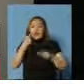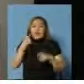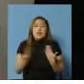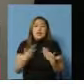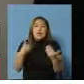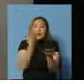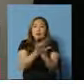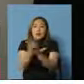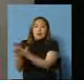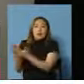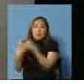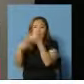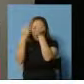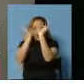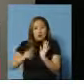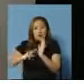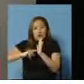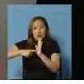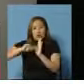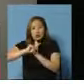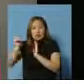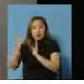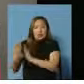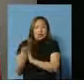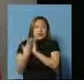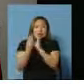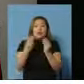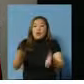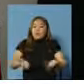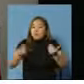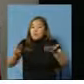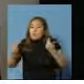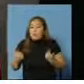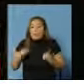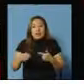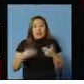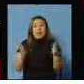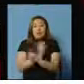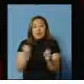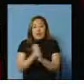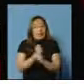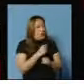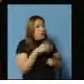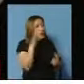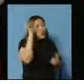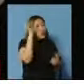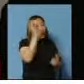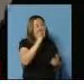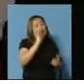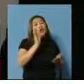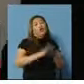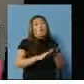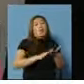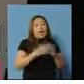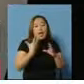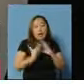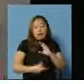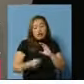que presenten programas en Buenos Aires para ayudarlos a sacar rápido esos programas. ¿Qué opinión tiene Julio Ferreira sobre el